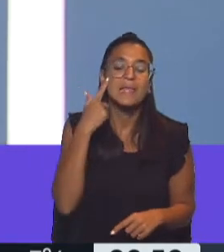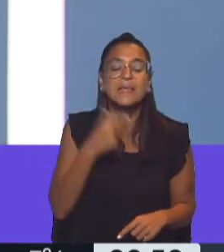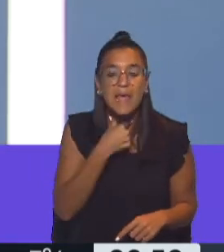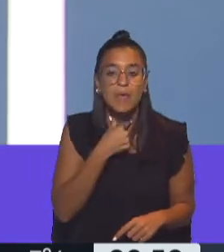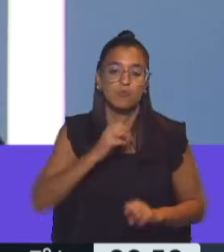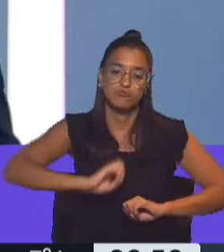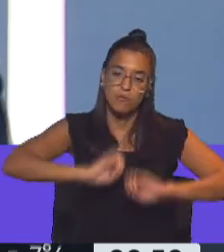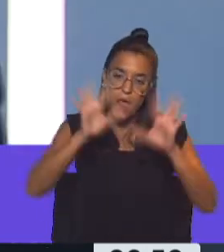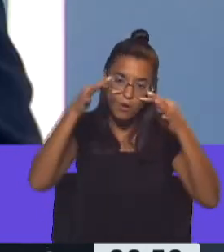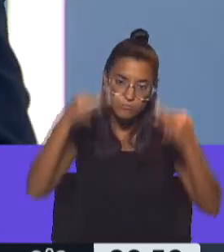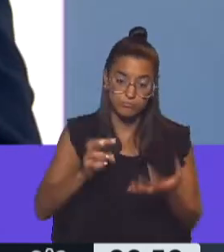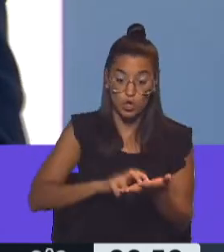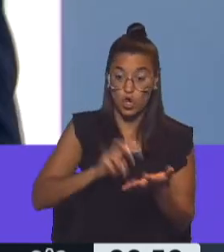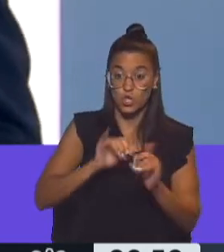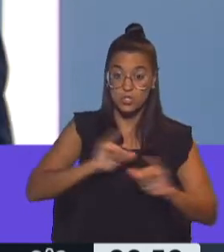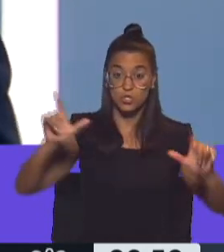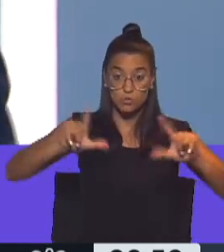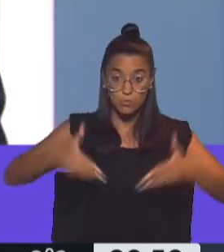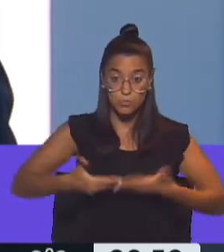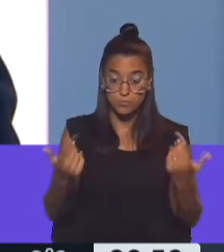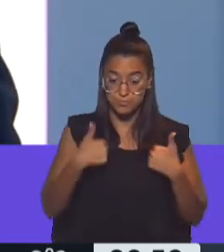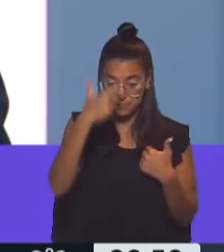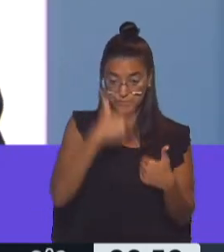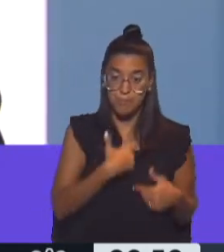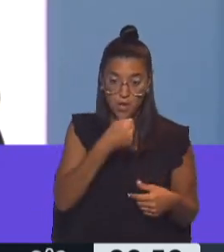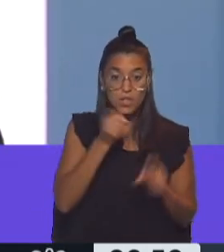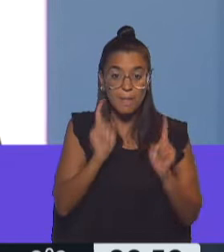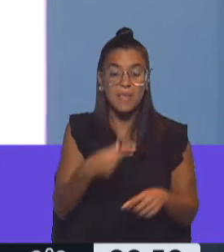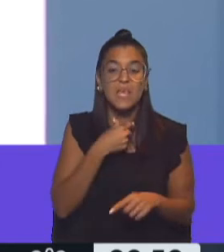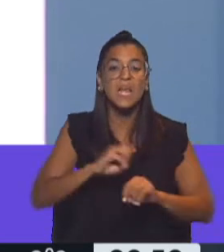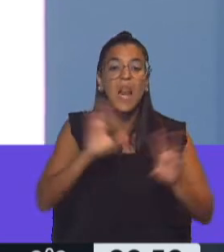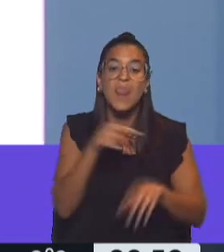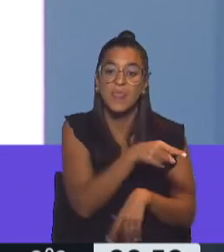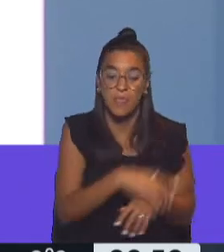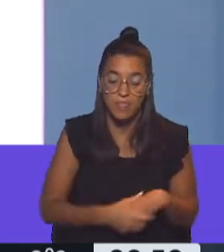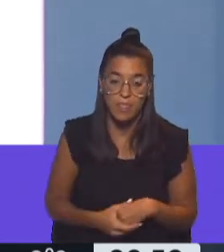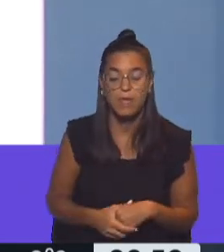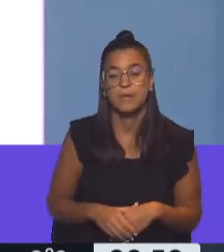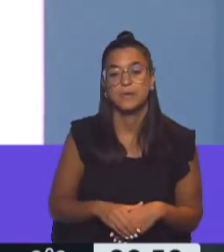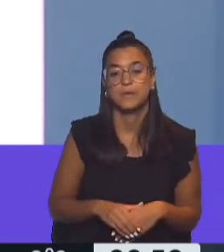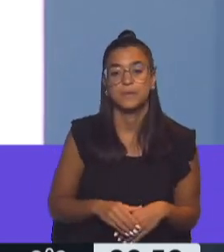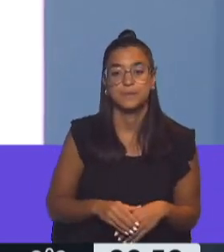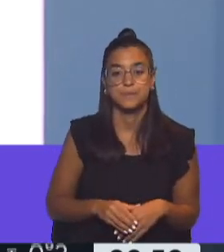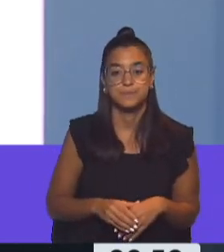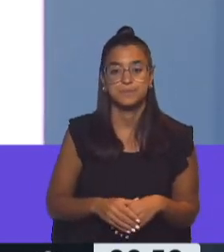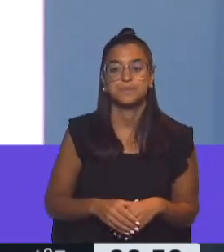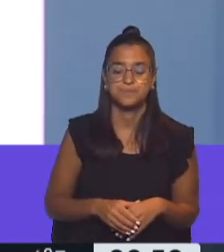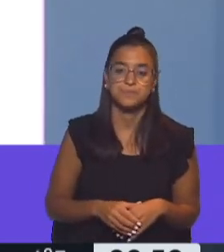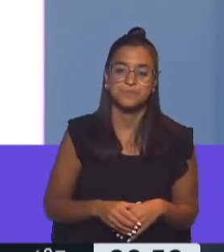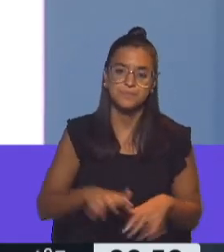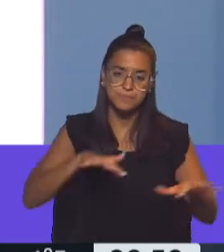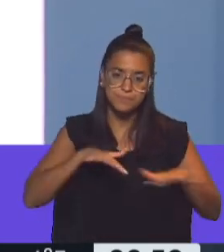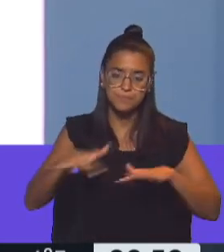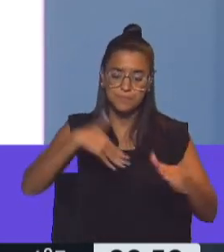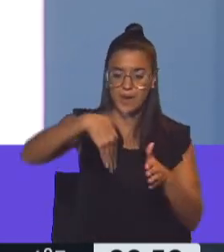y hablando de noticieros de televisión pública y este periodista todo se va a movilizar en el